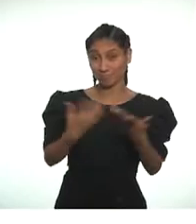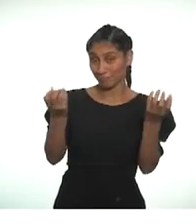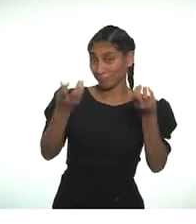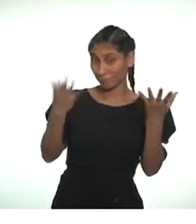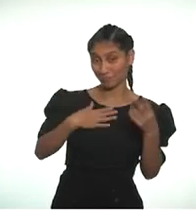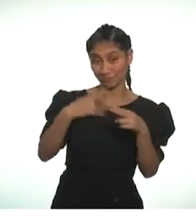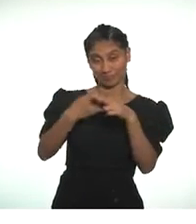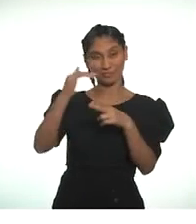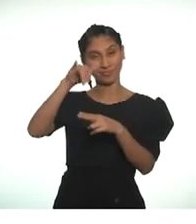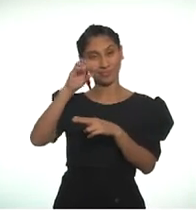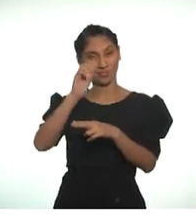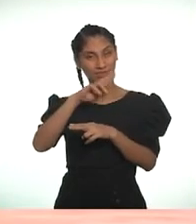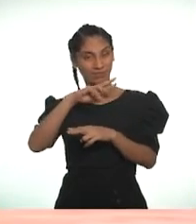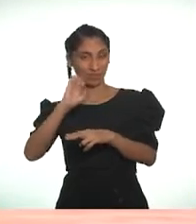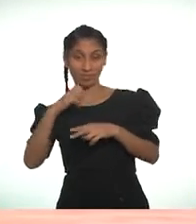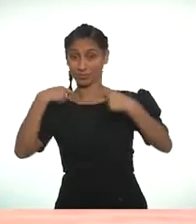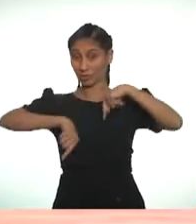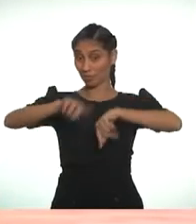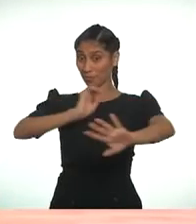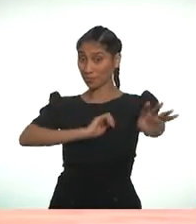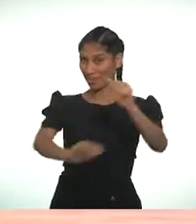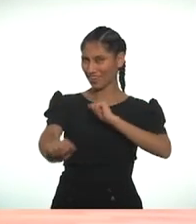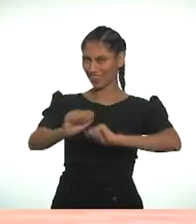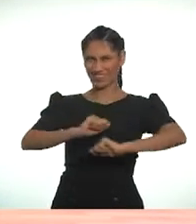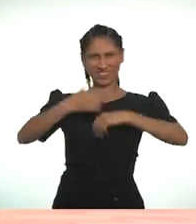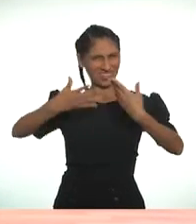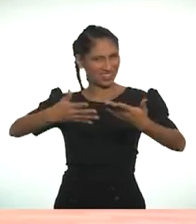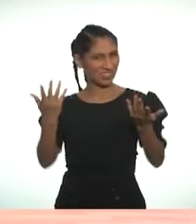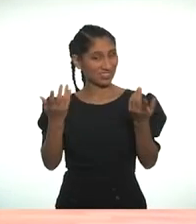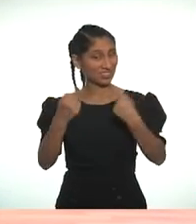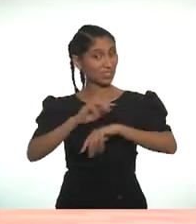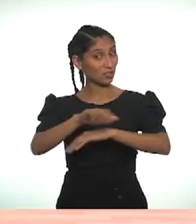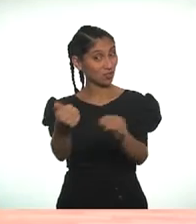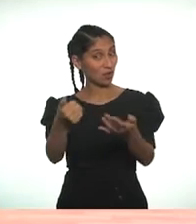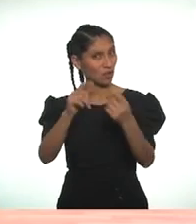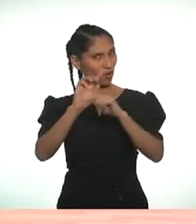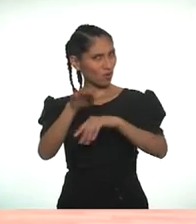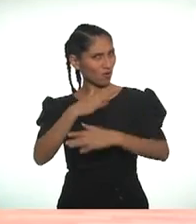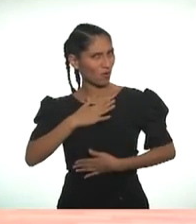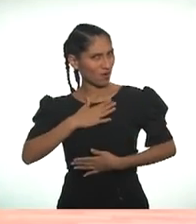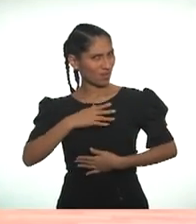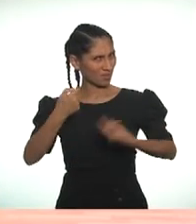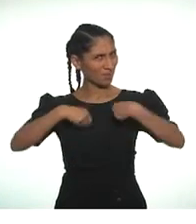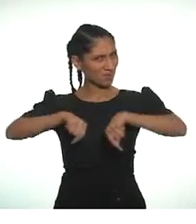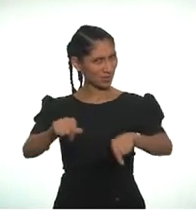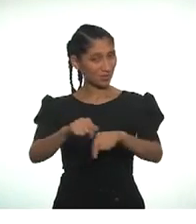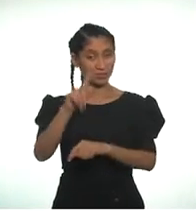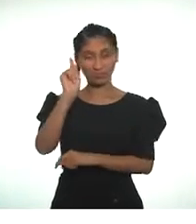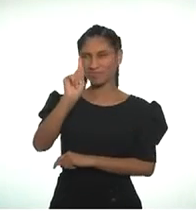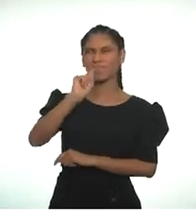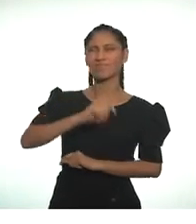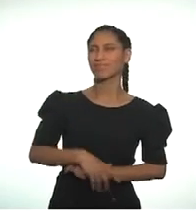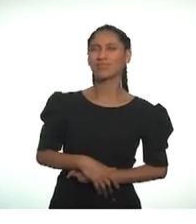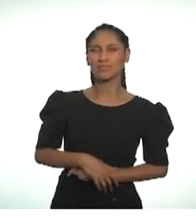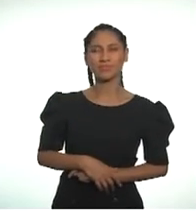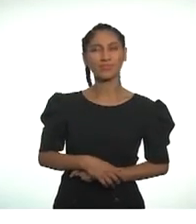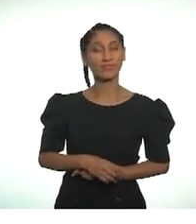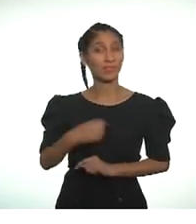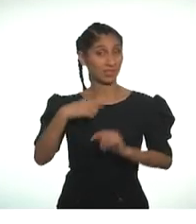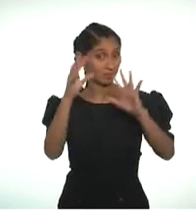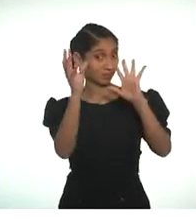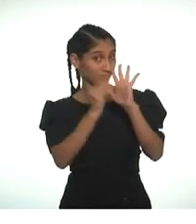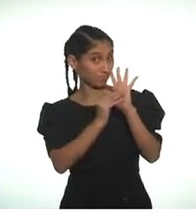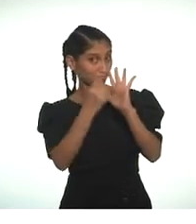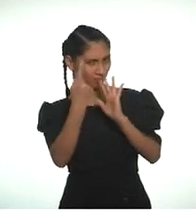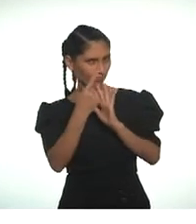¿Qué tal? Mi nombre es Jorge y hoy vamos a mover cosas y lo vamos a hacer desde uno de nuestros ritmos peruanos. Primero vas a repetir